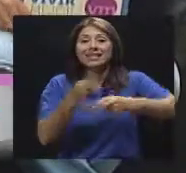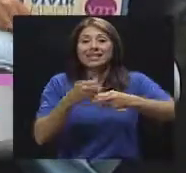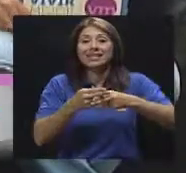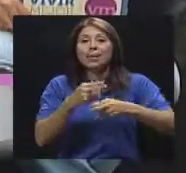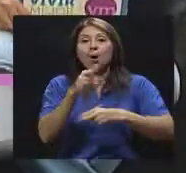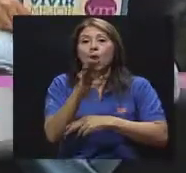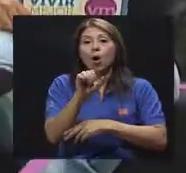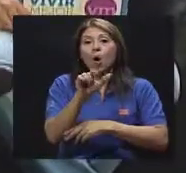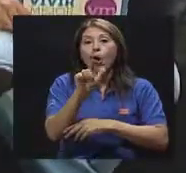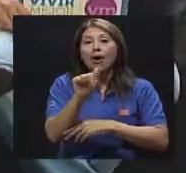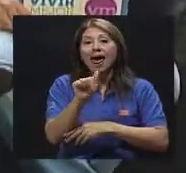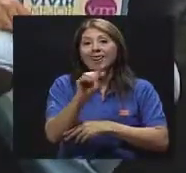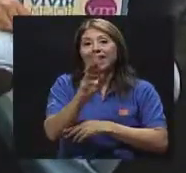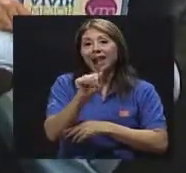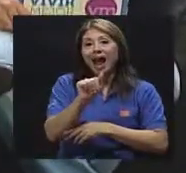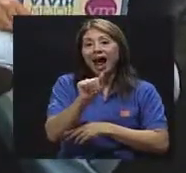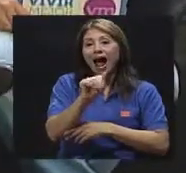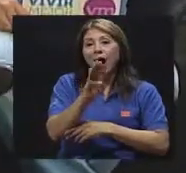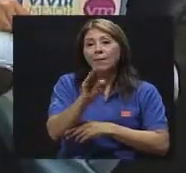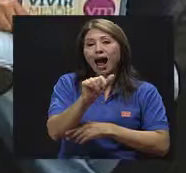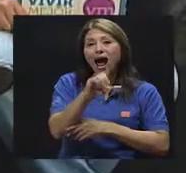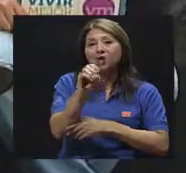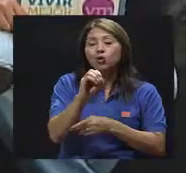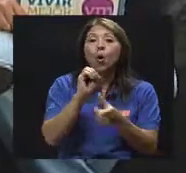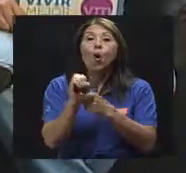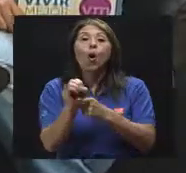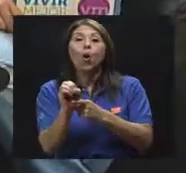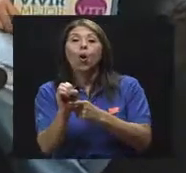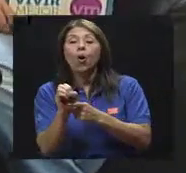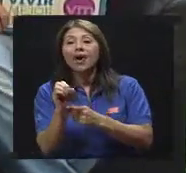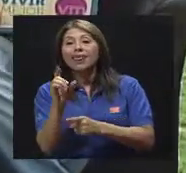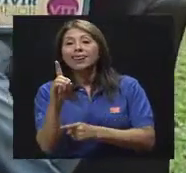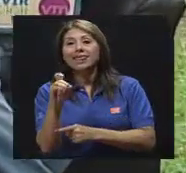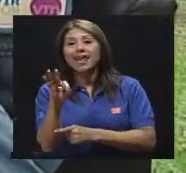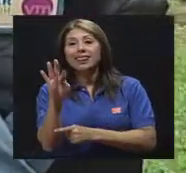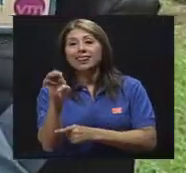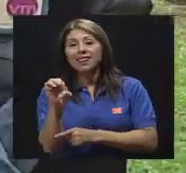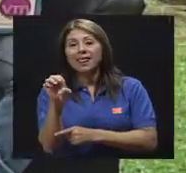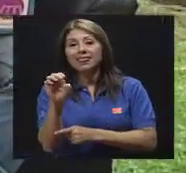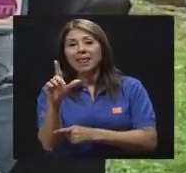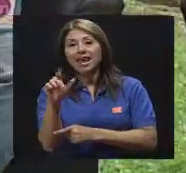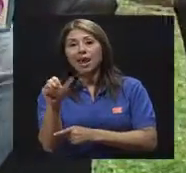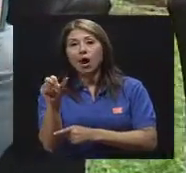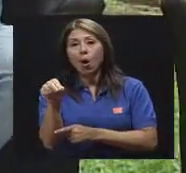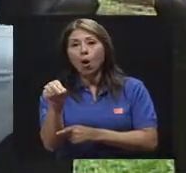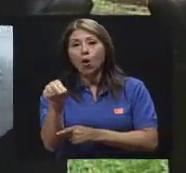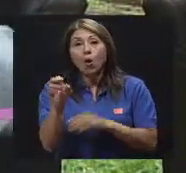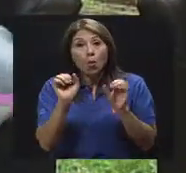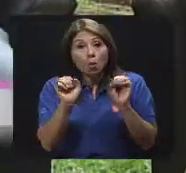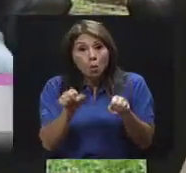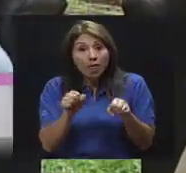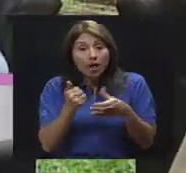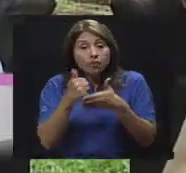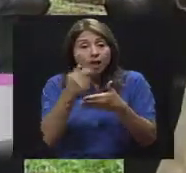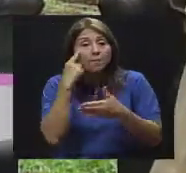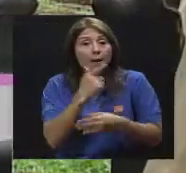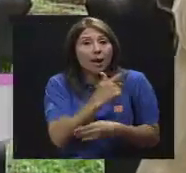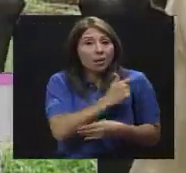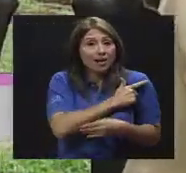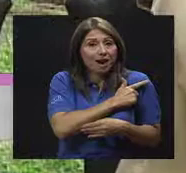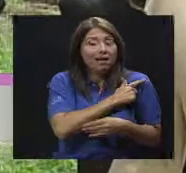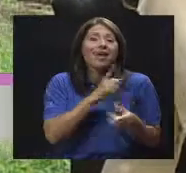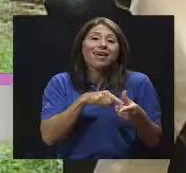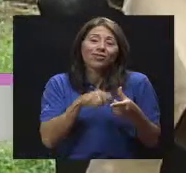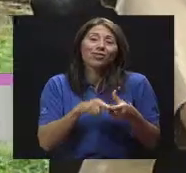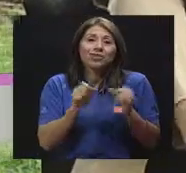de león sirven para orinar. Entonces, una persona que sea hipertensa podría tomar eso como un ayudante para bajar un poquito la presión, pero